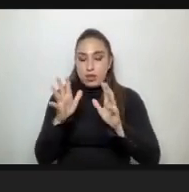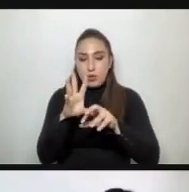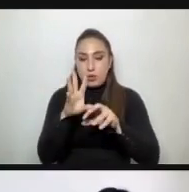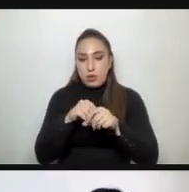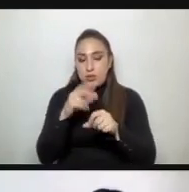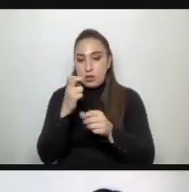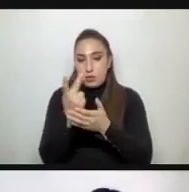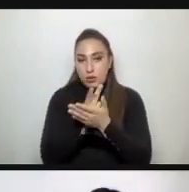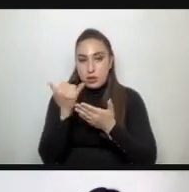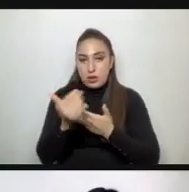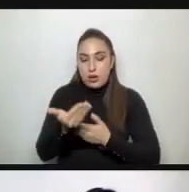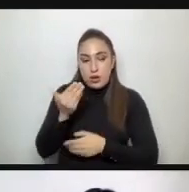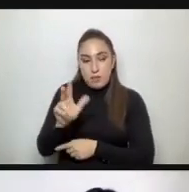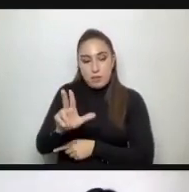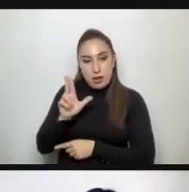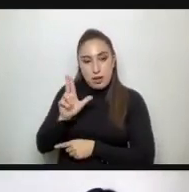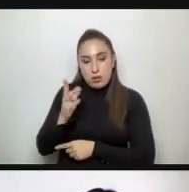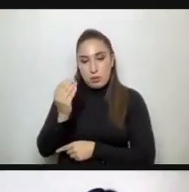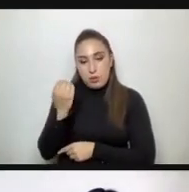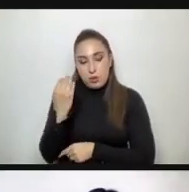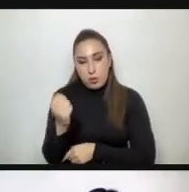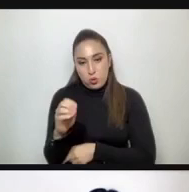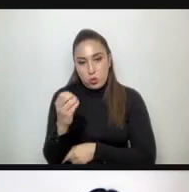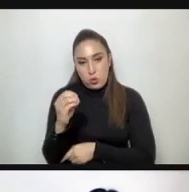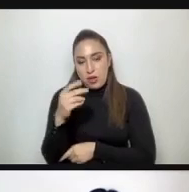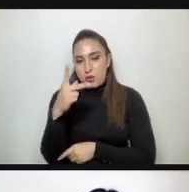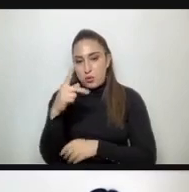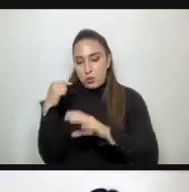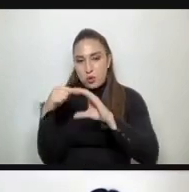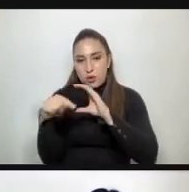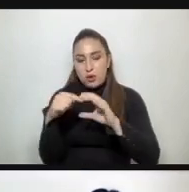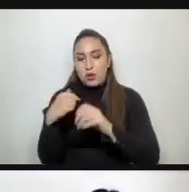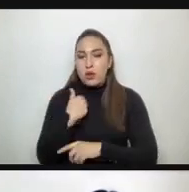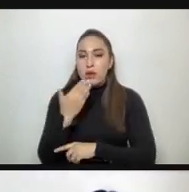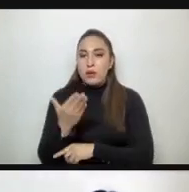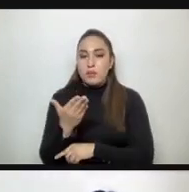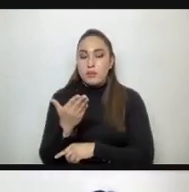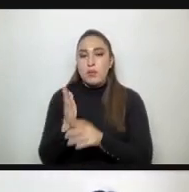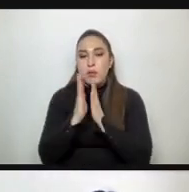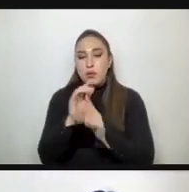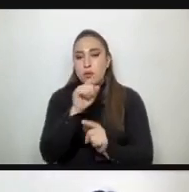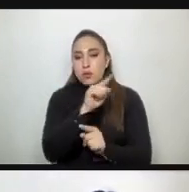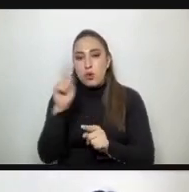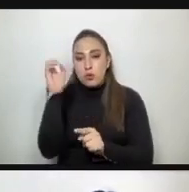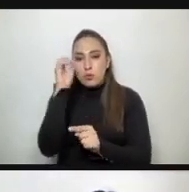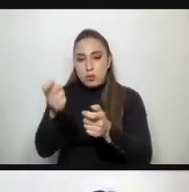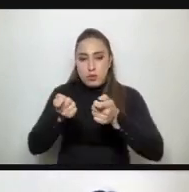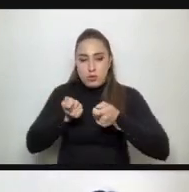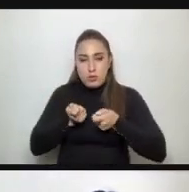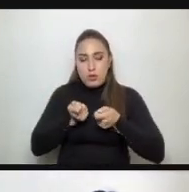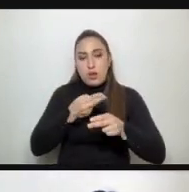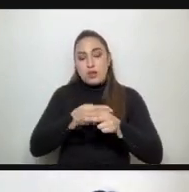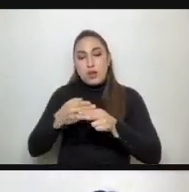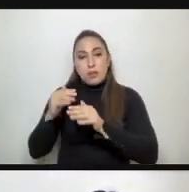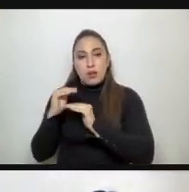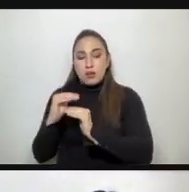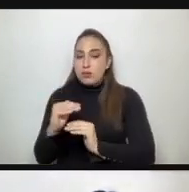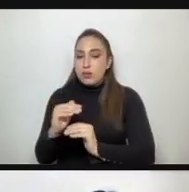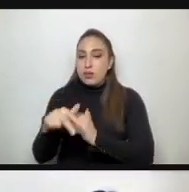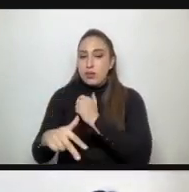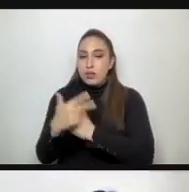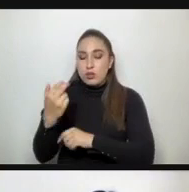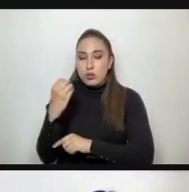pasado martes 9 de octubre en sus correos institucionales, solicitando hicieran llegar observaciones a más tardar el 13 de